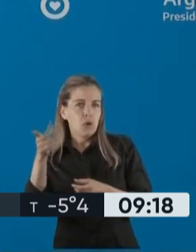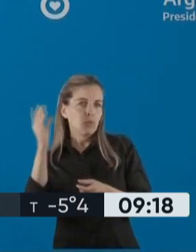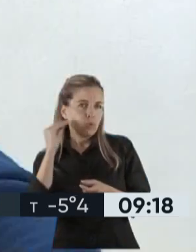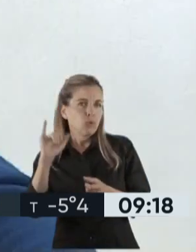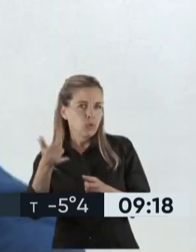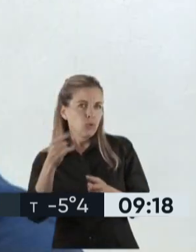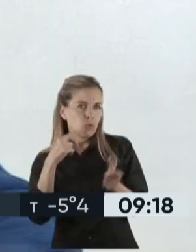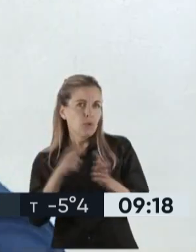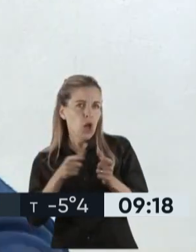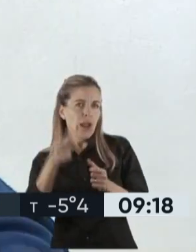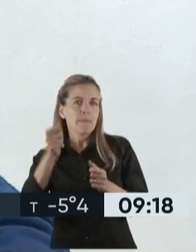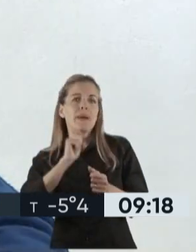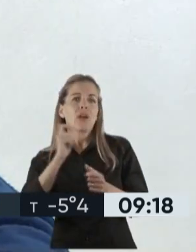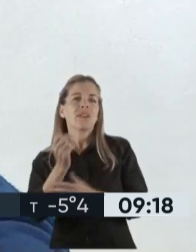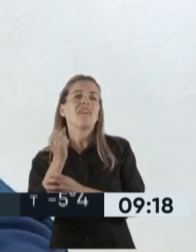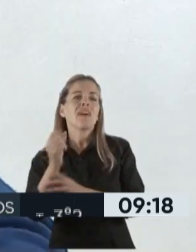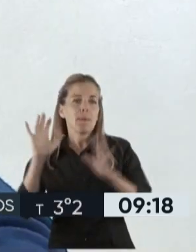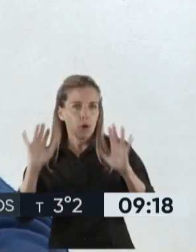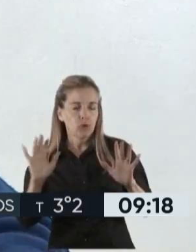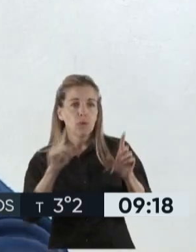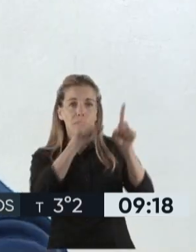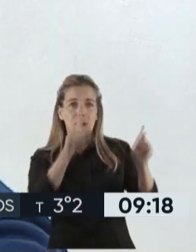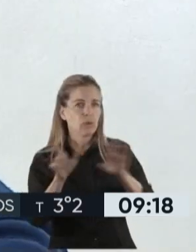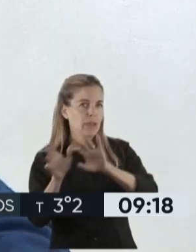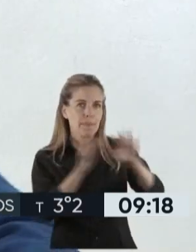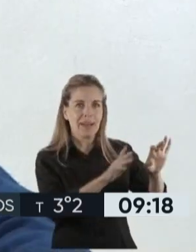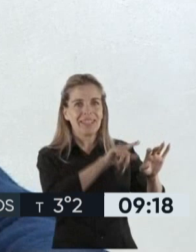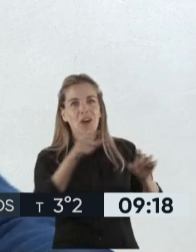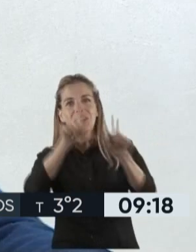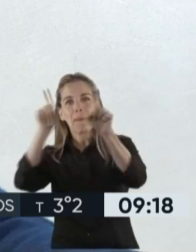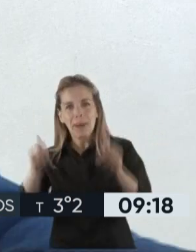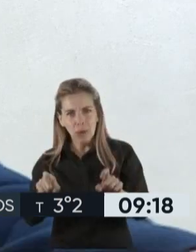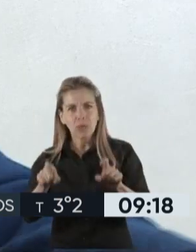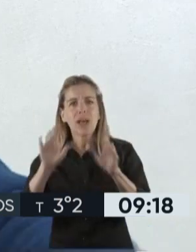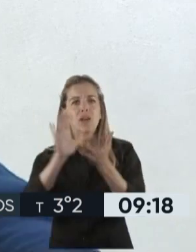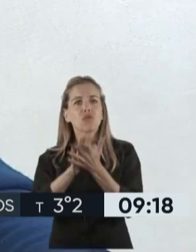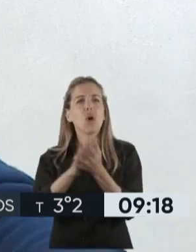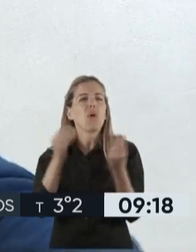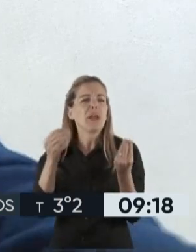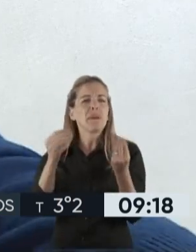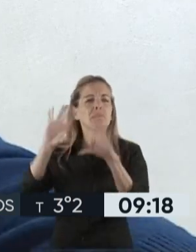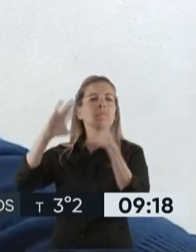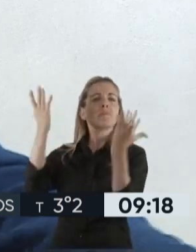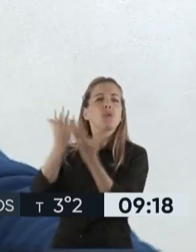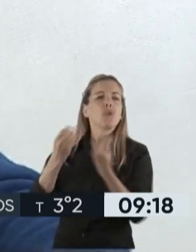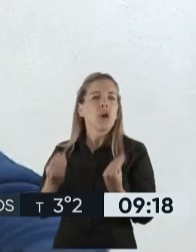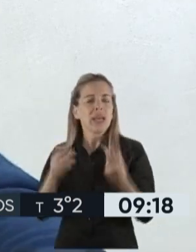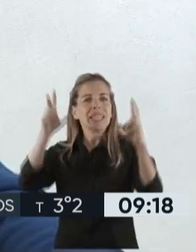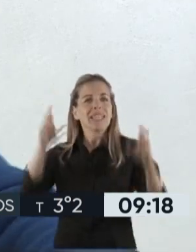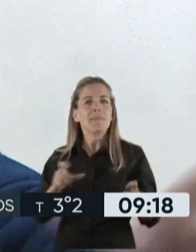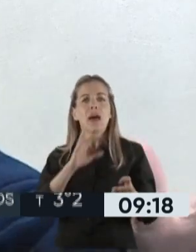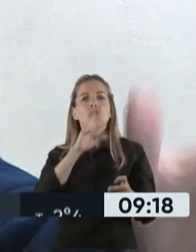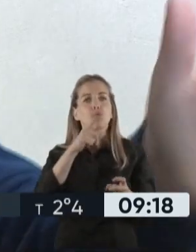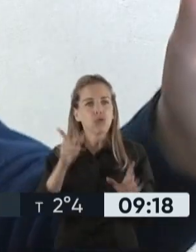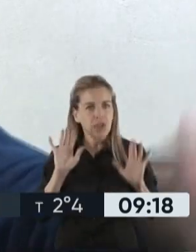parece saben. perfecto. Y con lo cual me ahorro una pregunta y voy directamente a la que me quedaba, también de contexto internacional, que tiene que ver con el tema de Rusia.